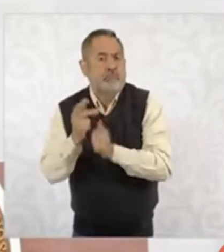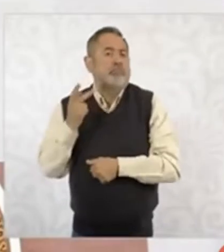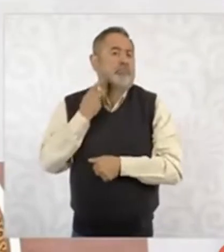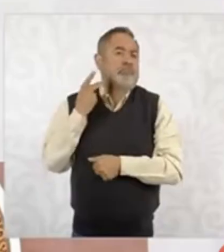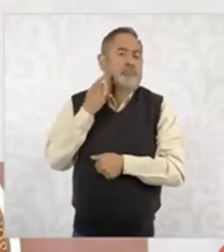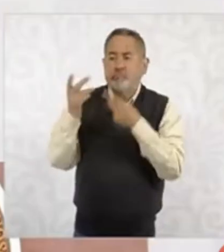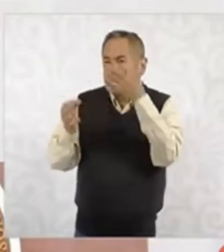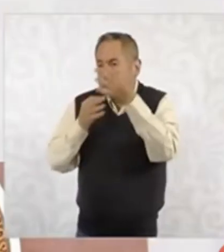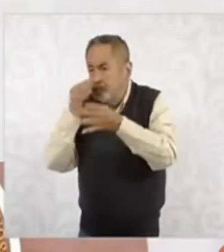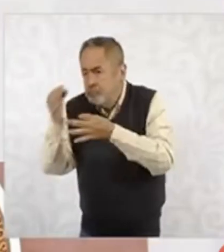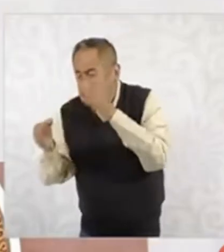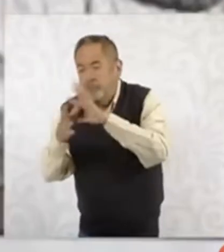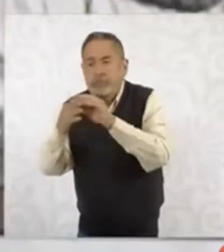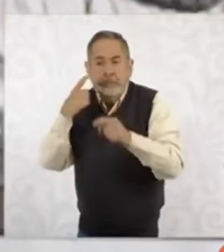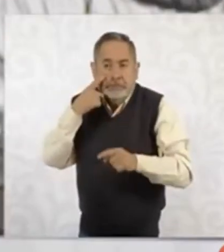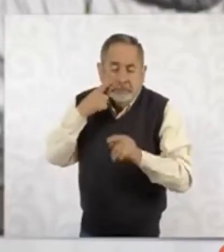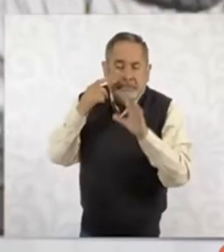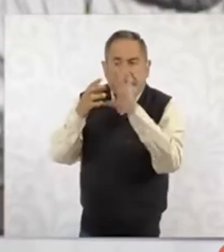transformación.